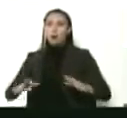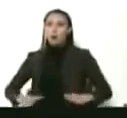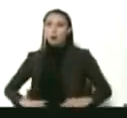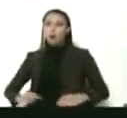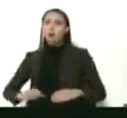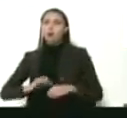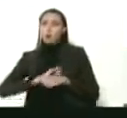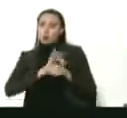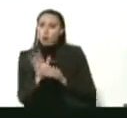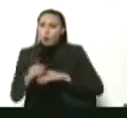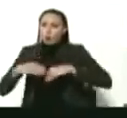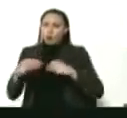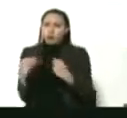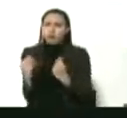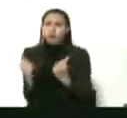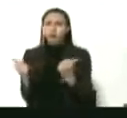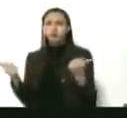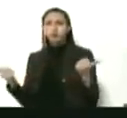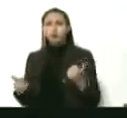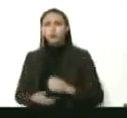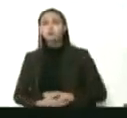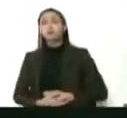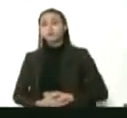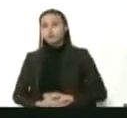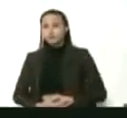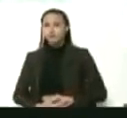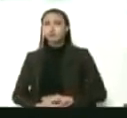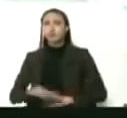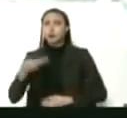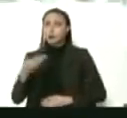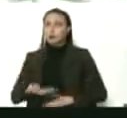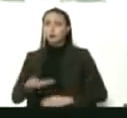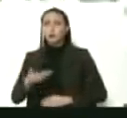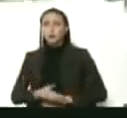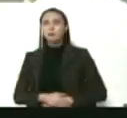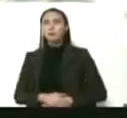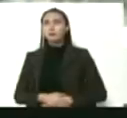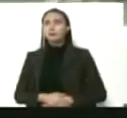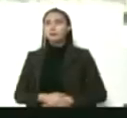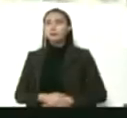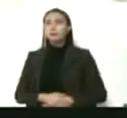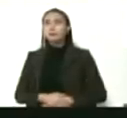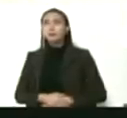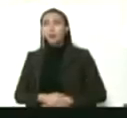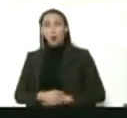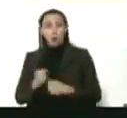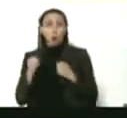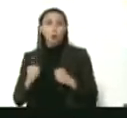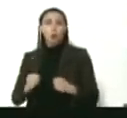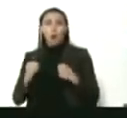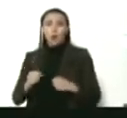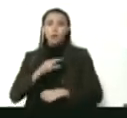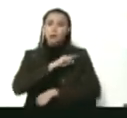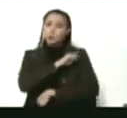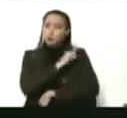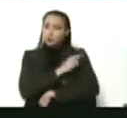que te levanta la inmunidad frente al coronavirus, con una gran potencia.